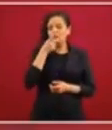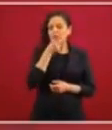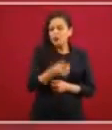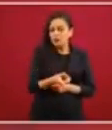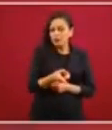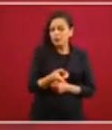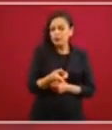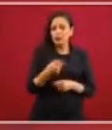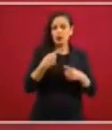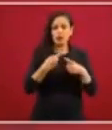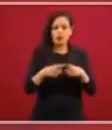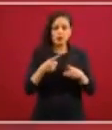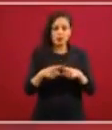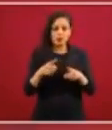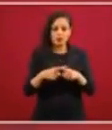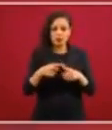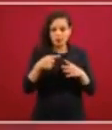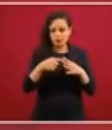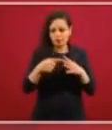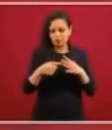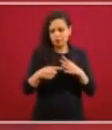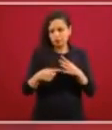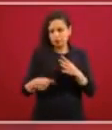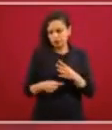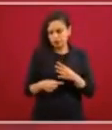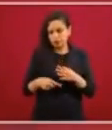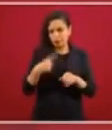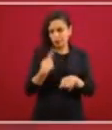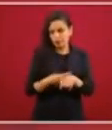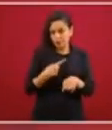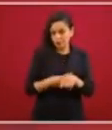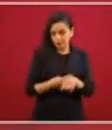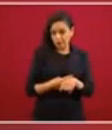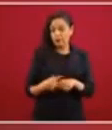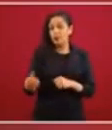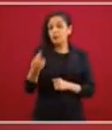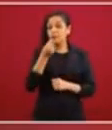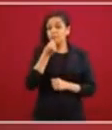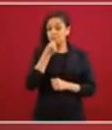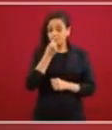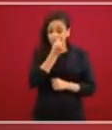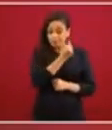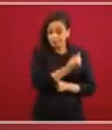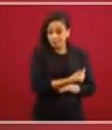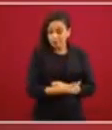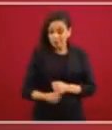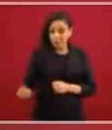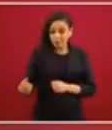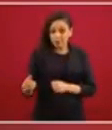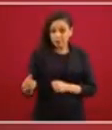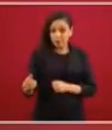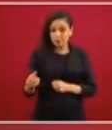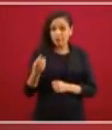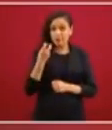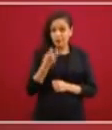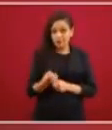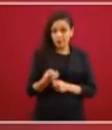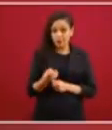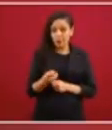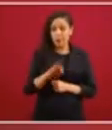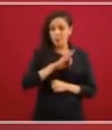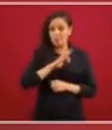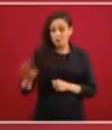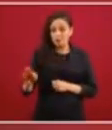casos que la niñez no es una época de la vida en donde exista importante